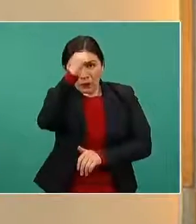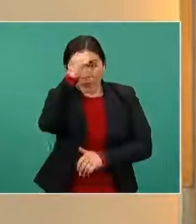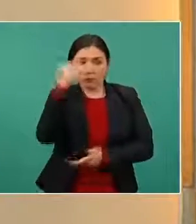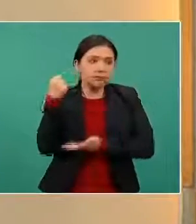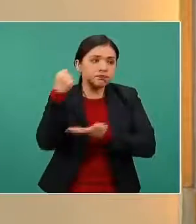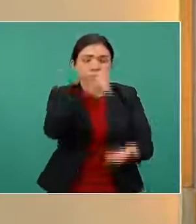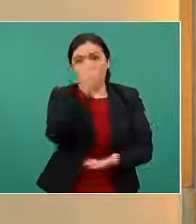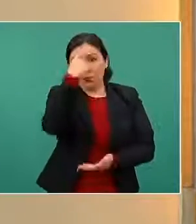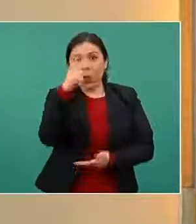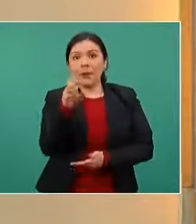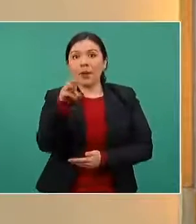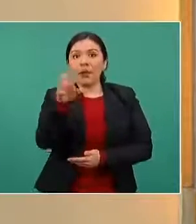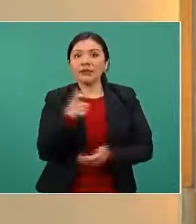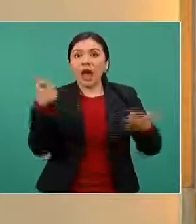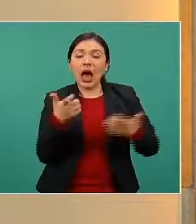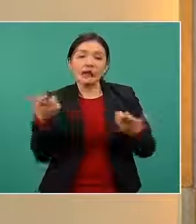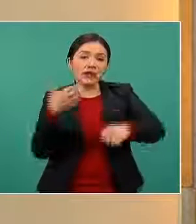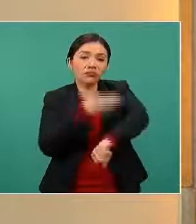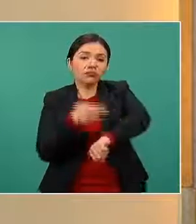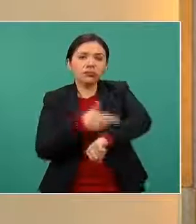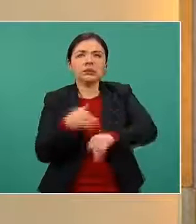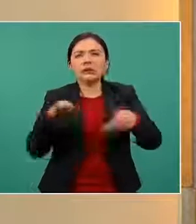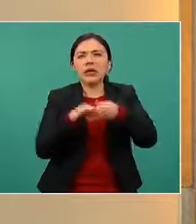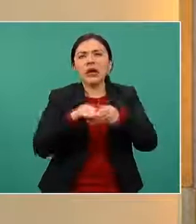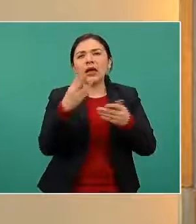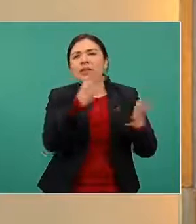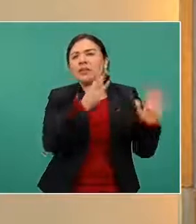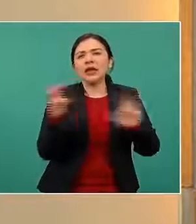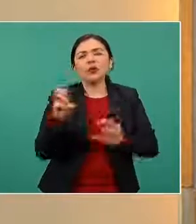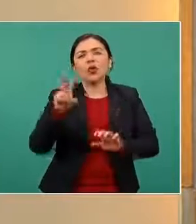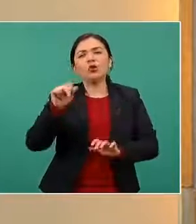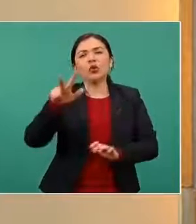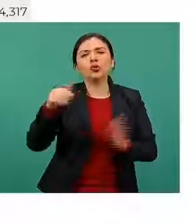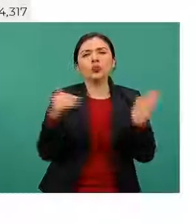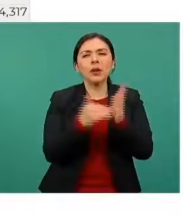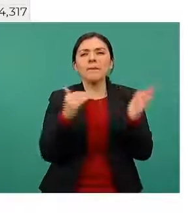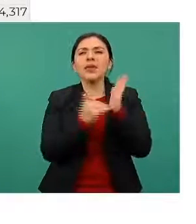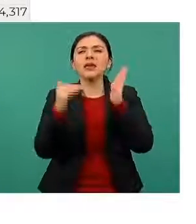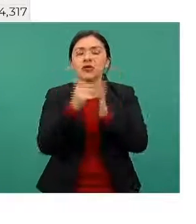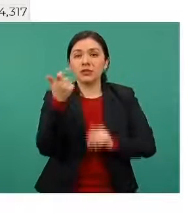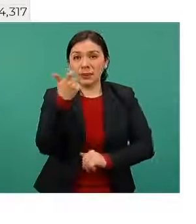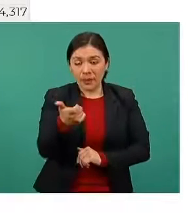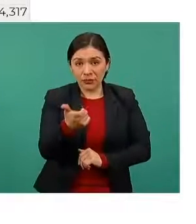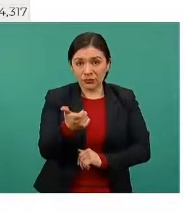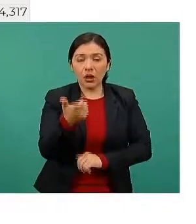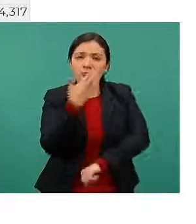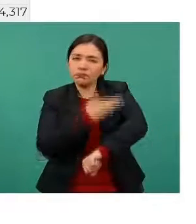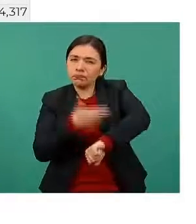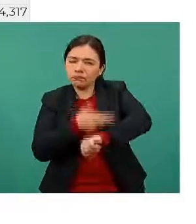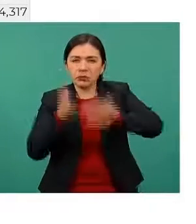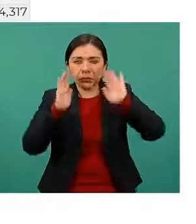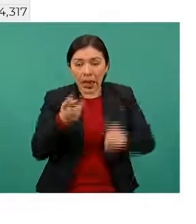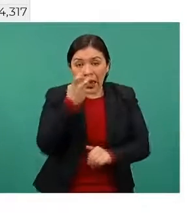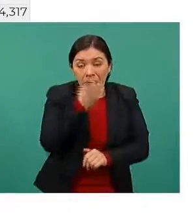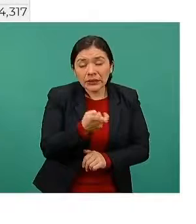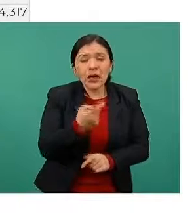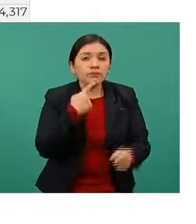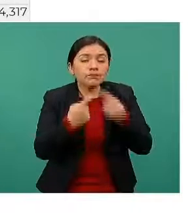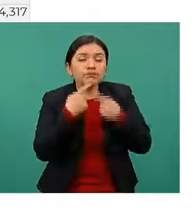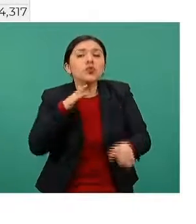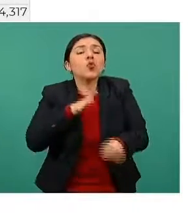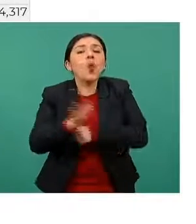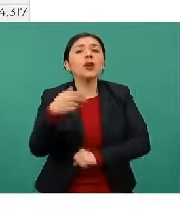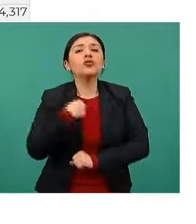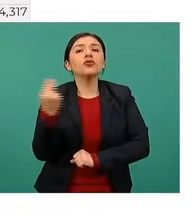Petróleos Mexicanos, es del orden de 388,000 millones de pesos, y ya tenemos estimado lo que vamos a